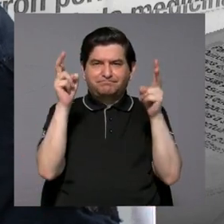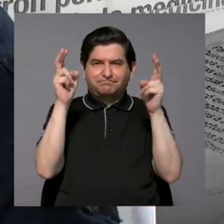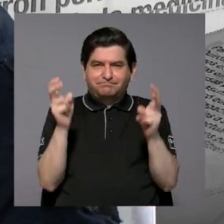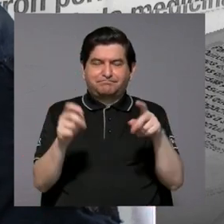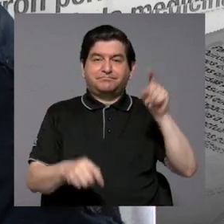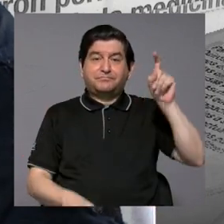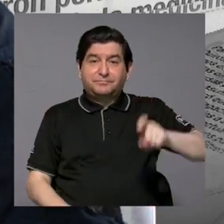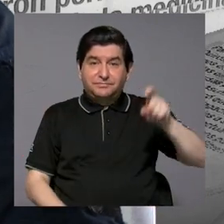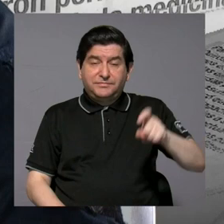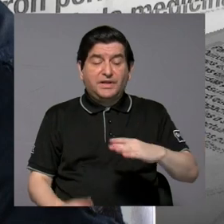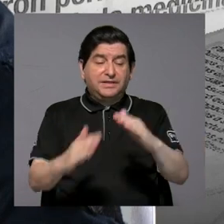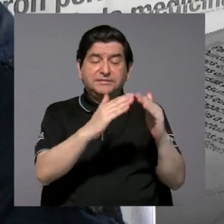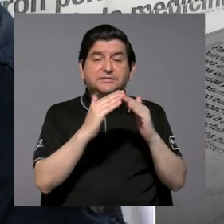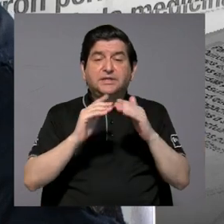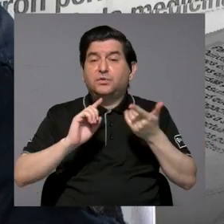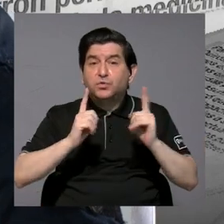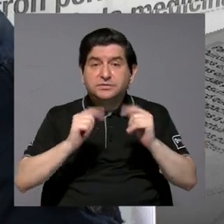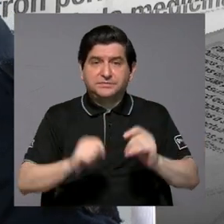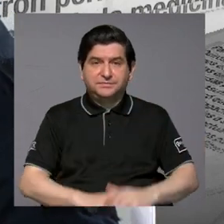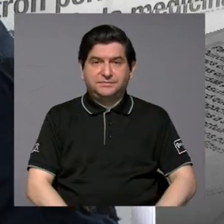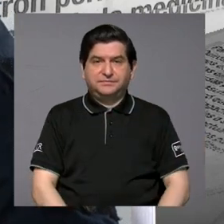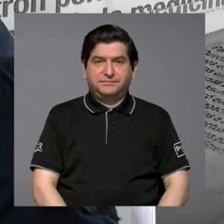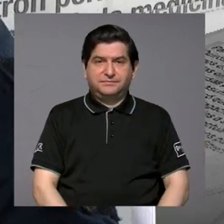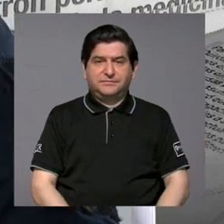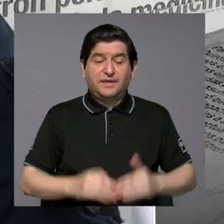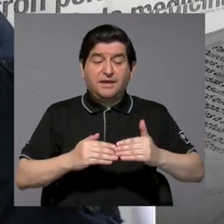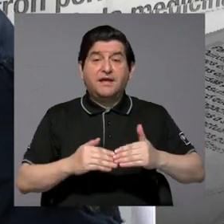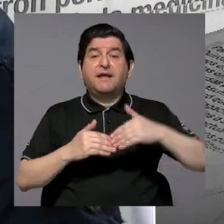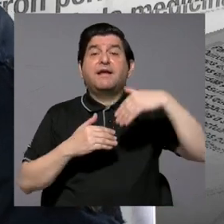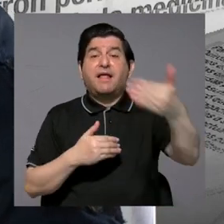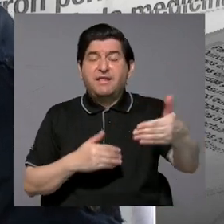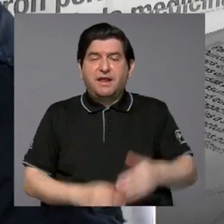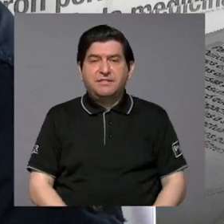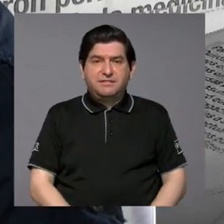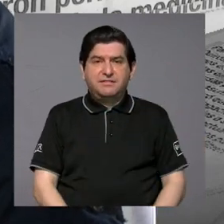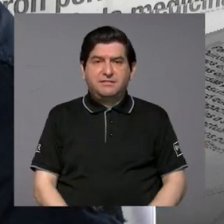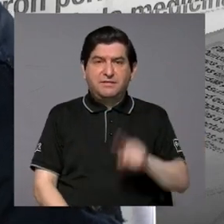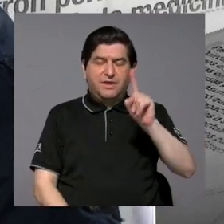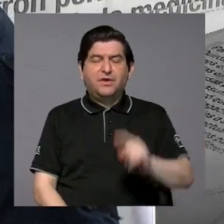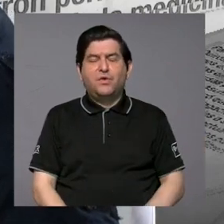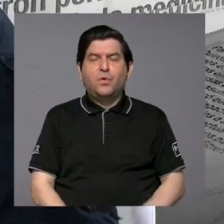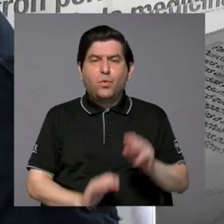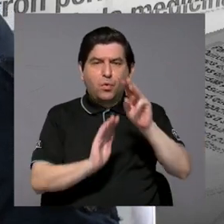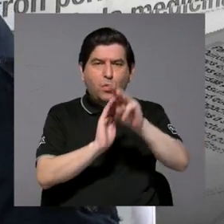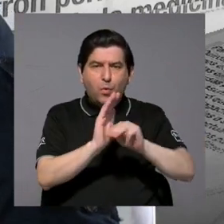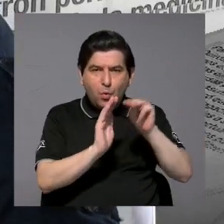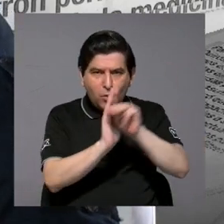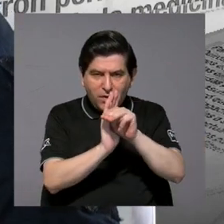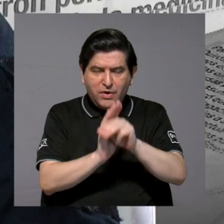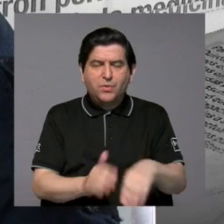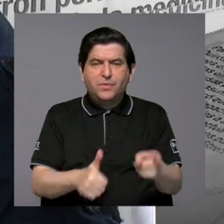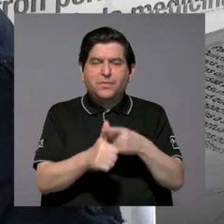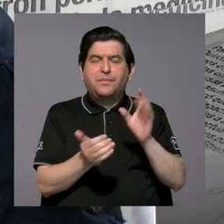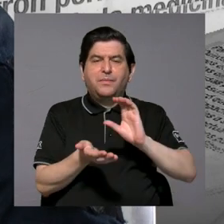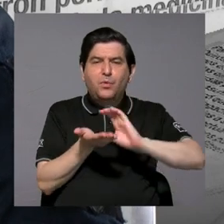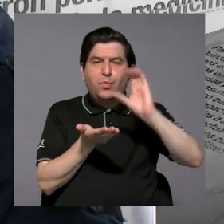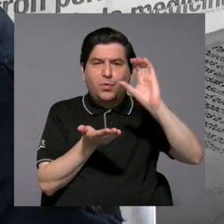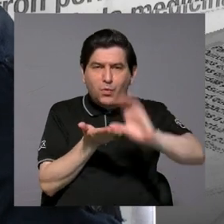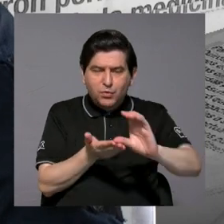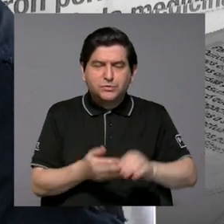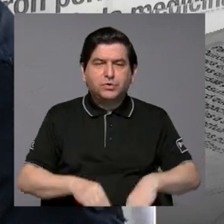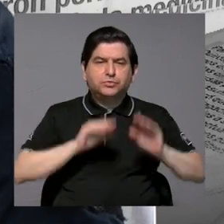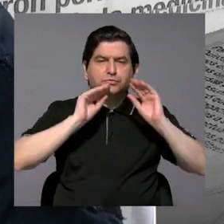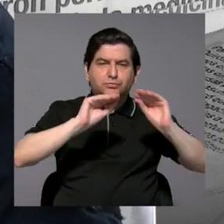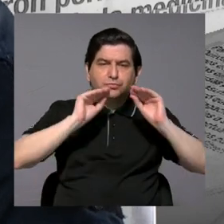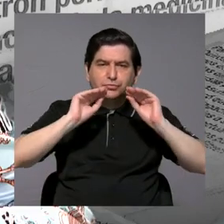necesidades que tienen las comunidades Y a partir de ahí formar una malla curricular con los primeros cursos que se empiezan